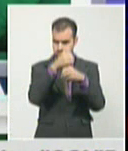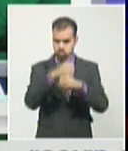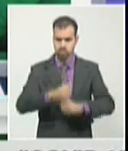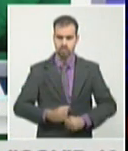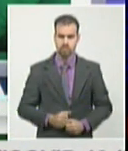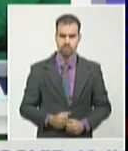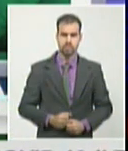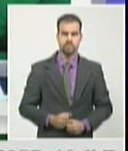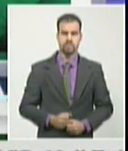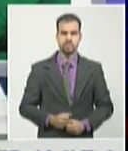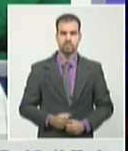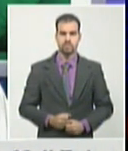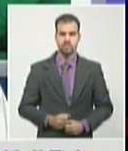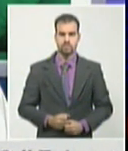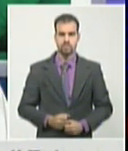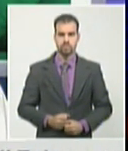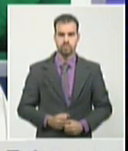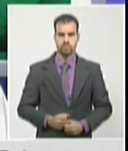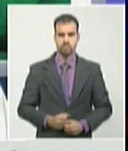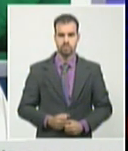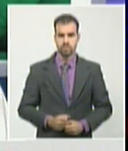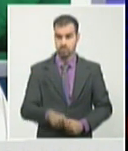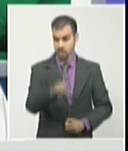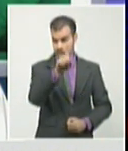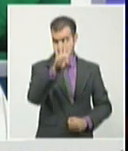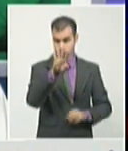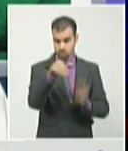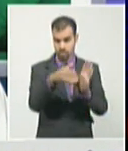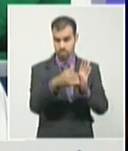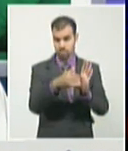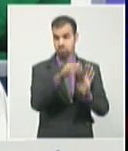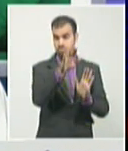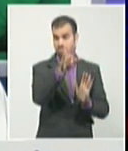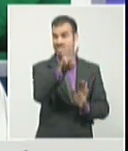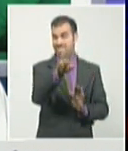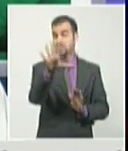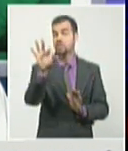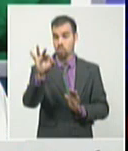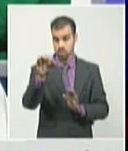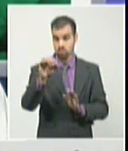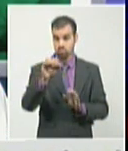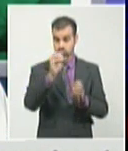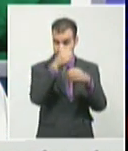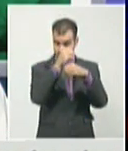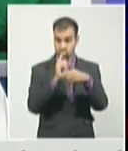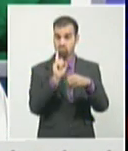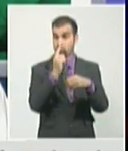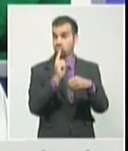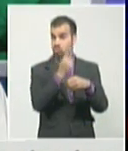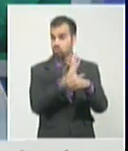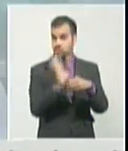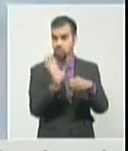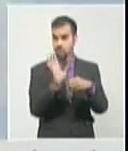de las 14 mil 350 muestras que se procesaron se diagnosticaron